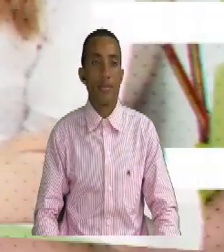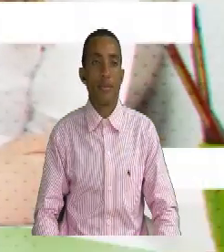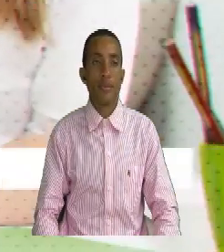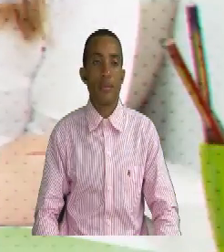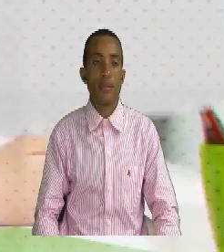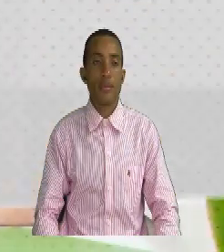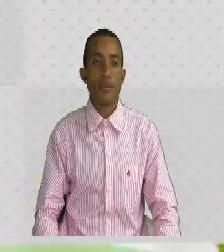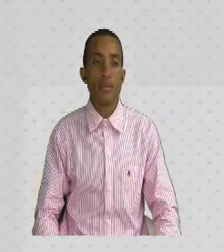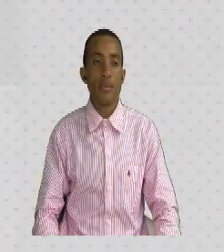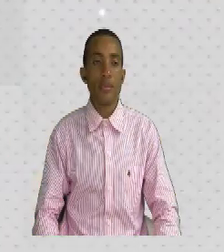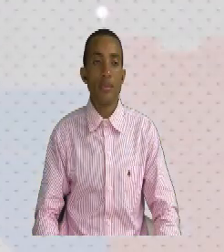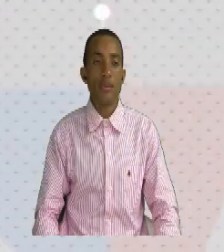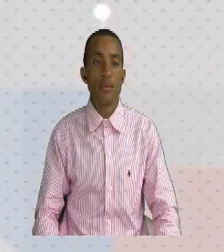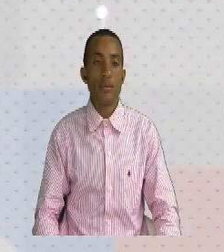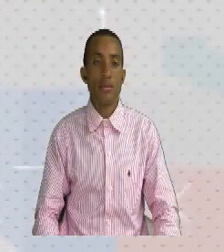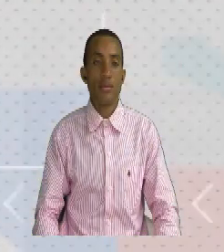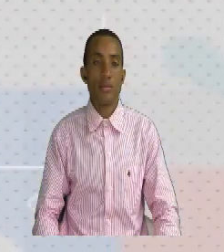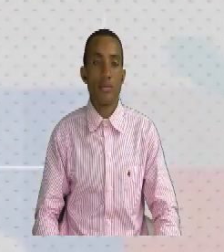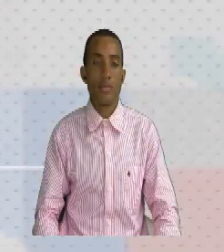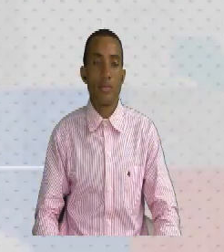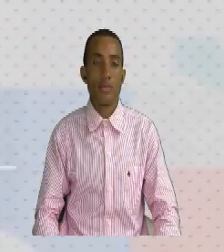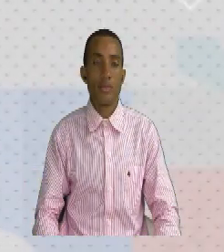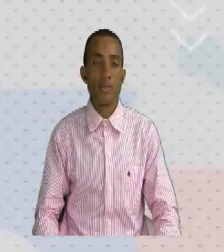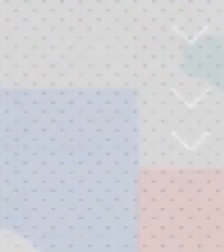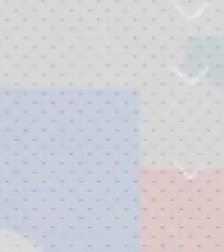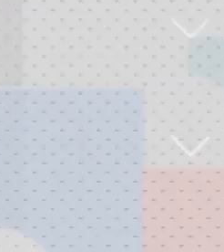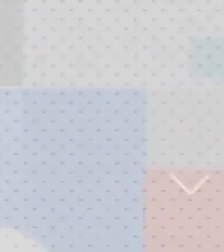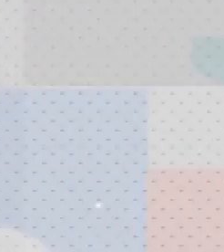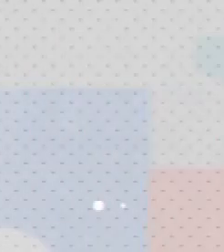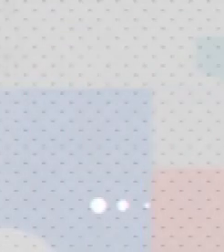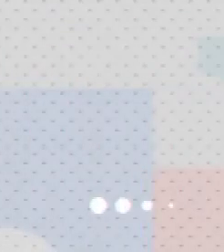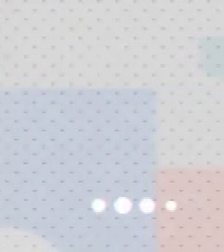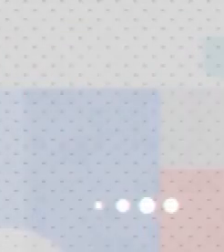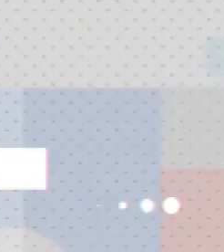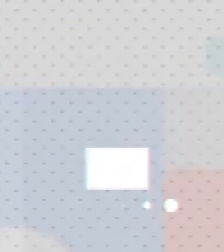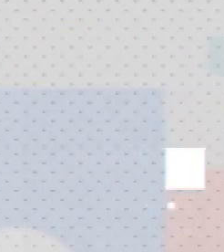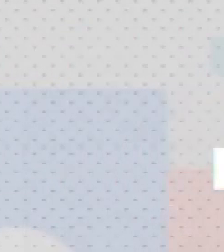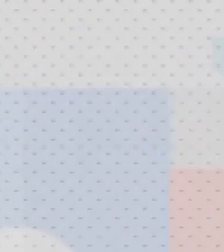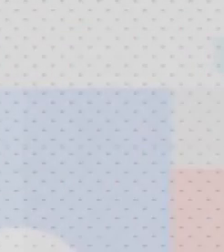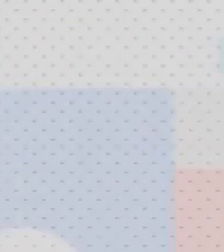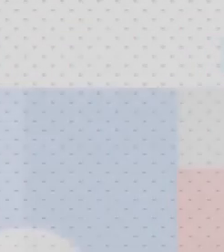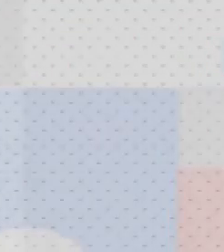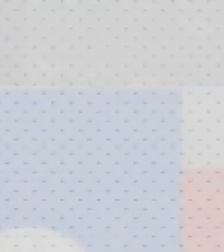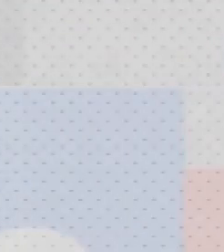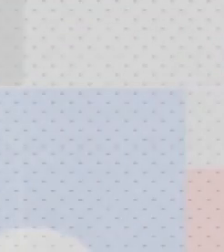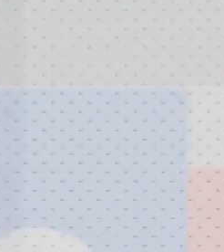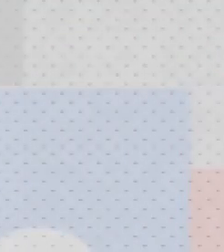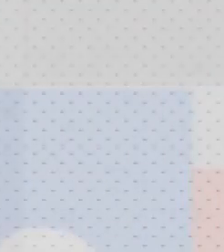Okay.